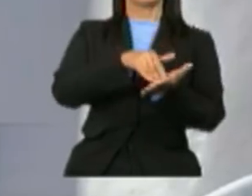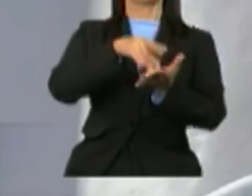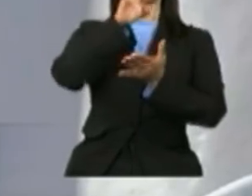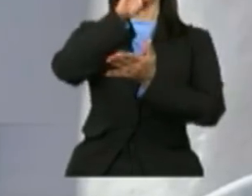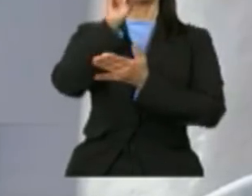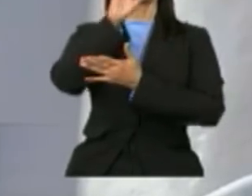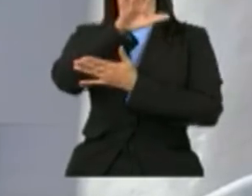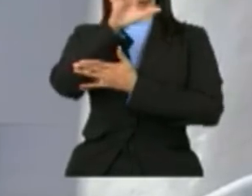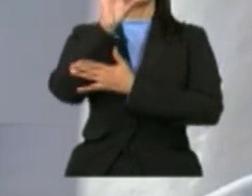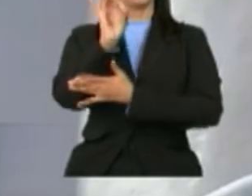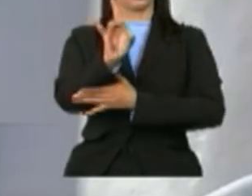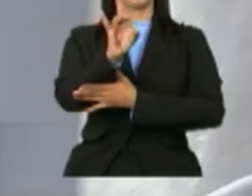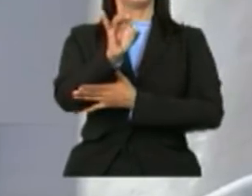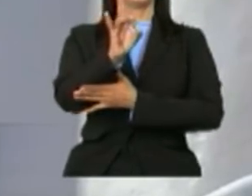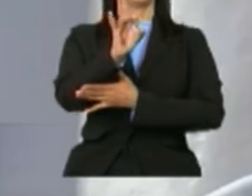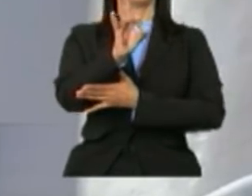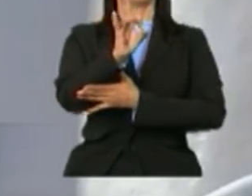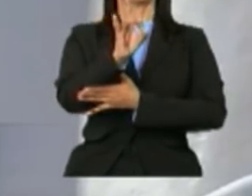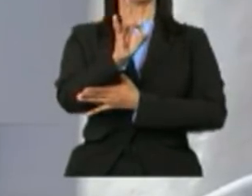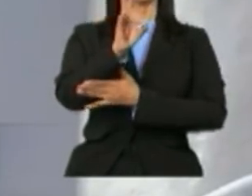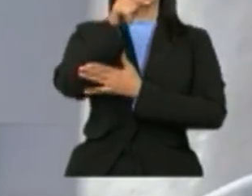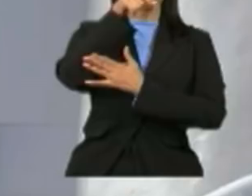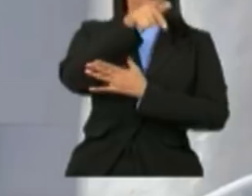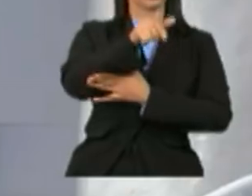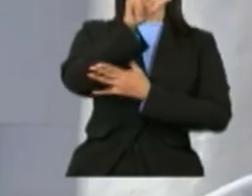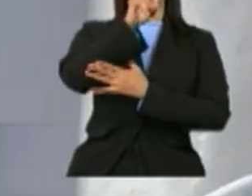38.258, de las cuales